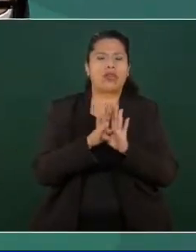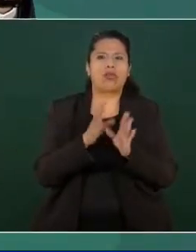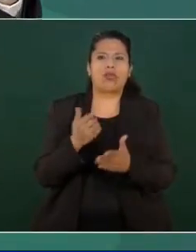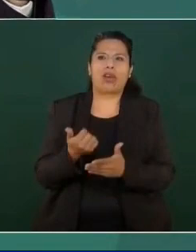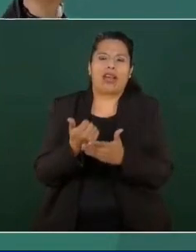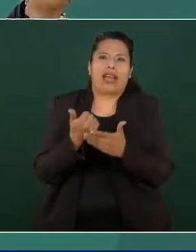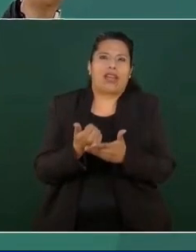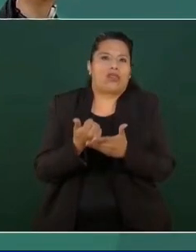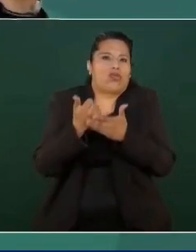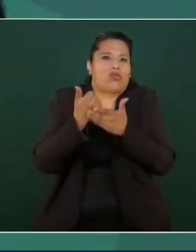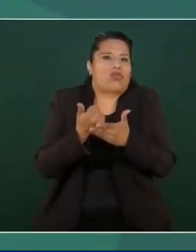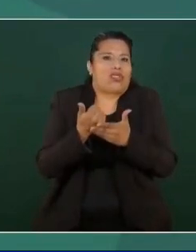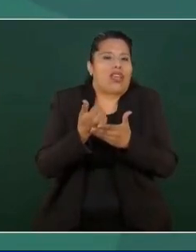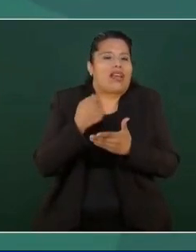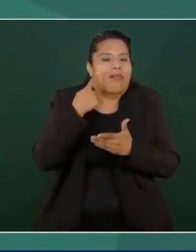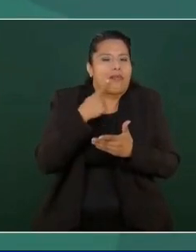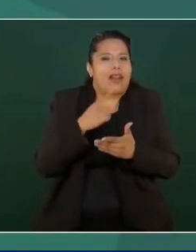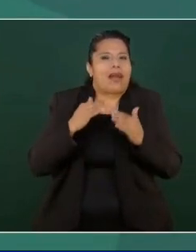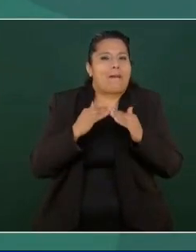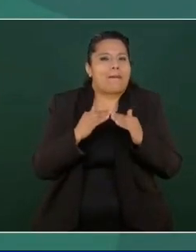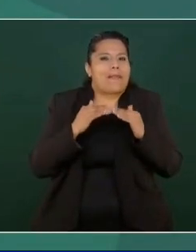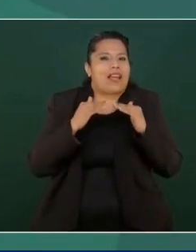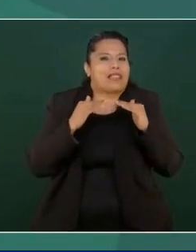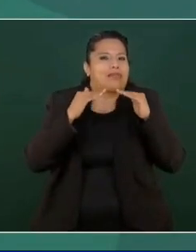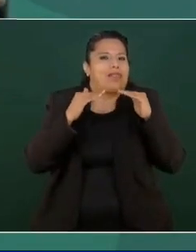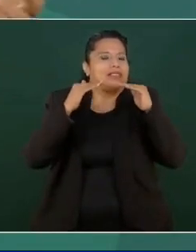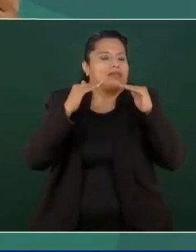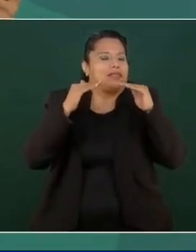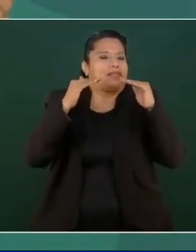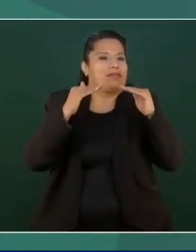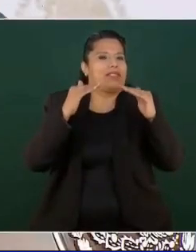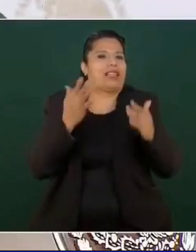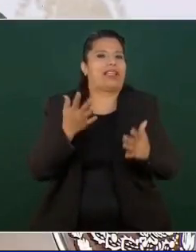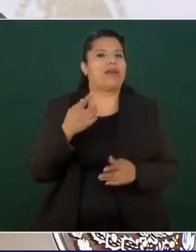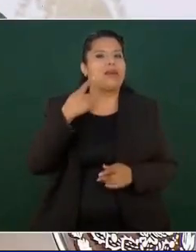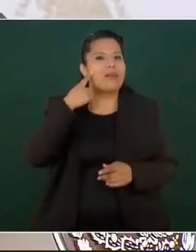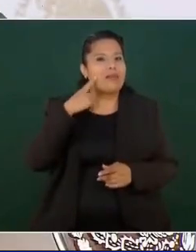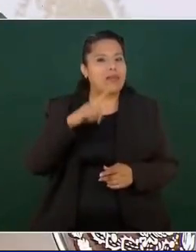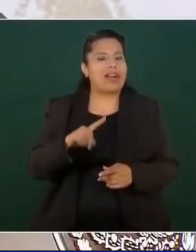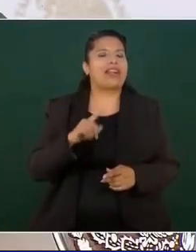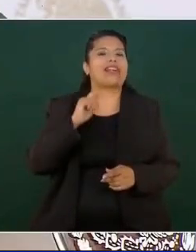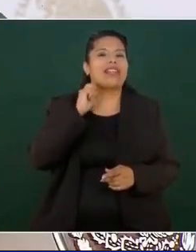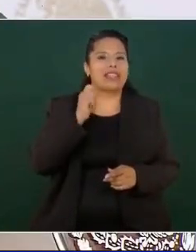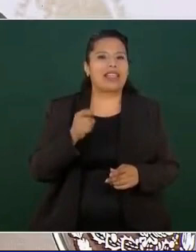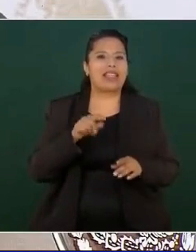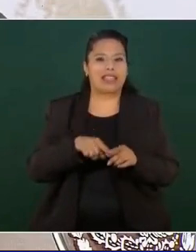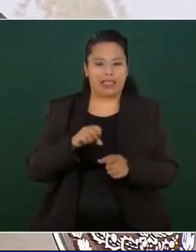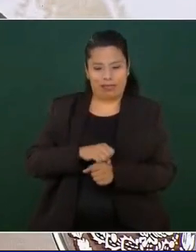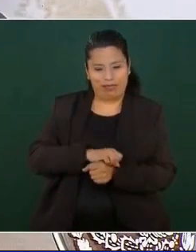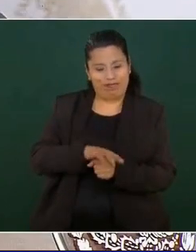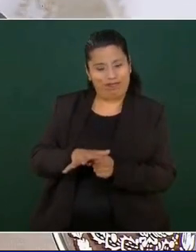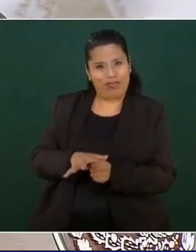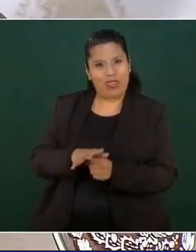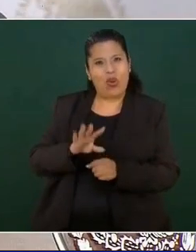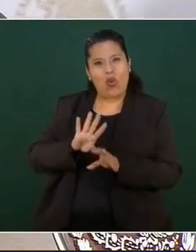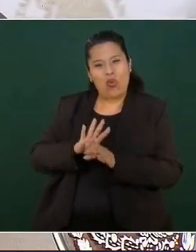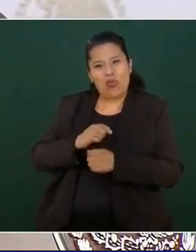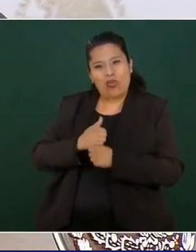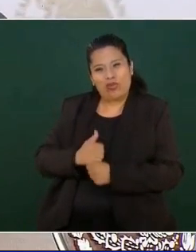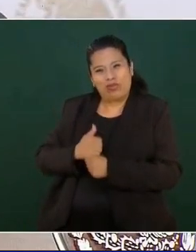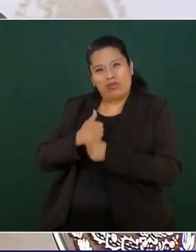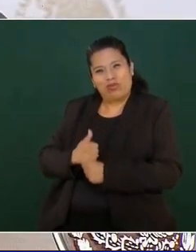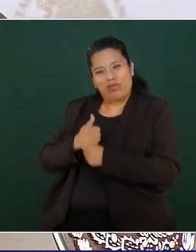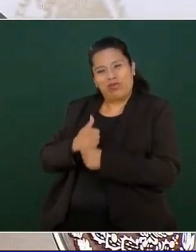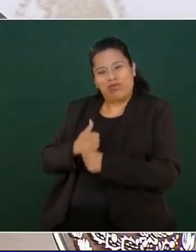la crisis externa, la crisis de la pandemia y la crisis por la